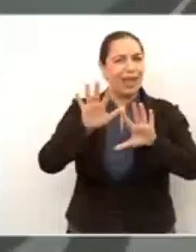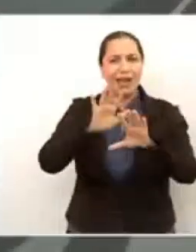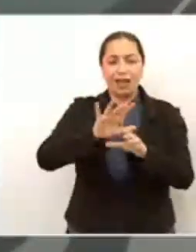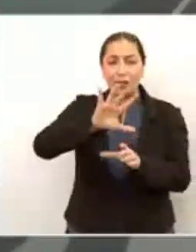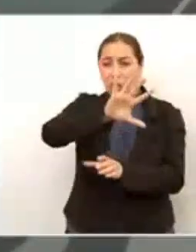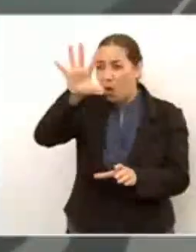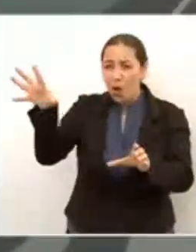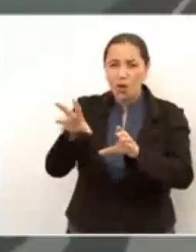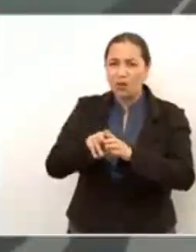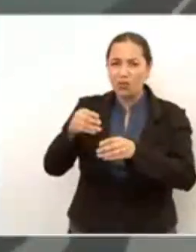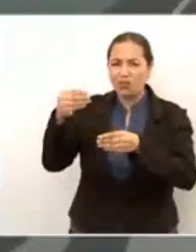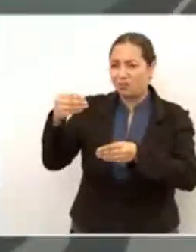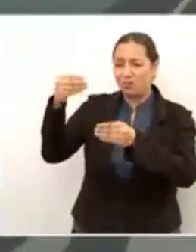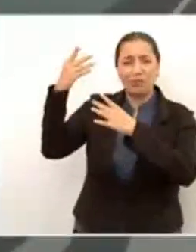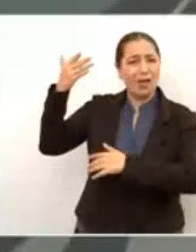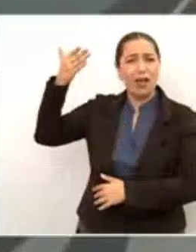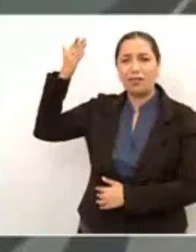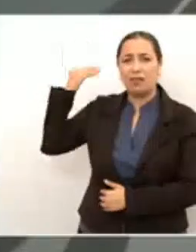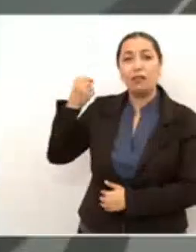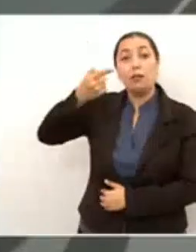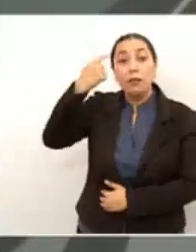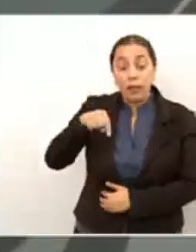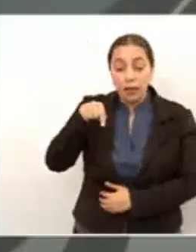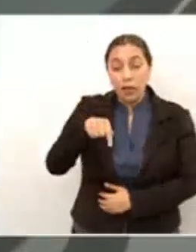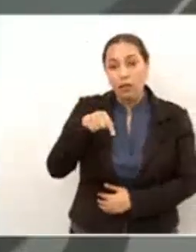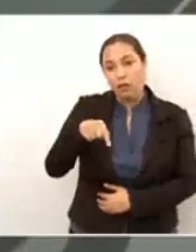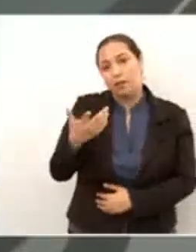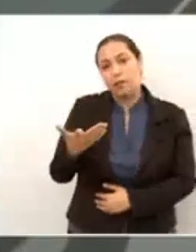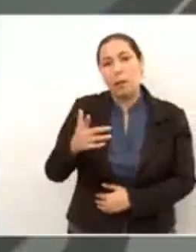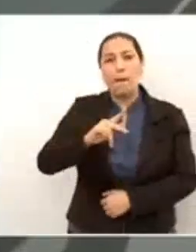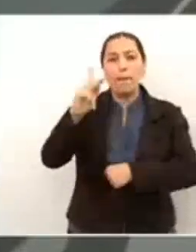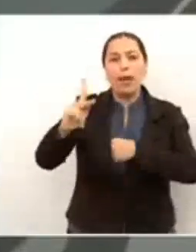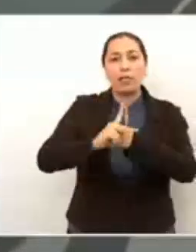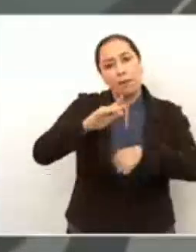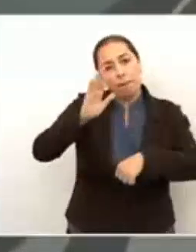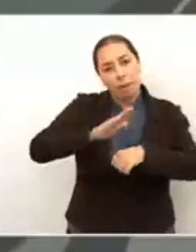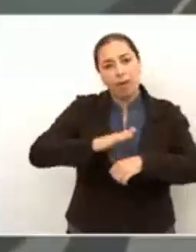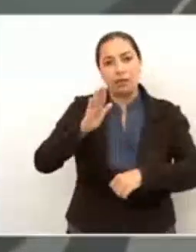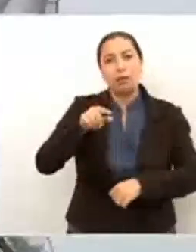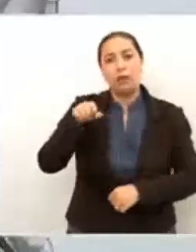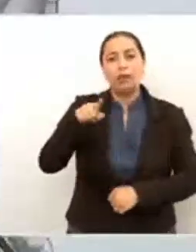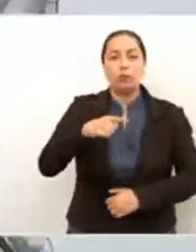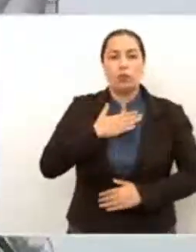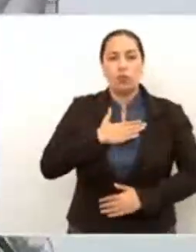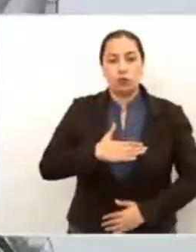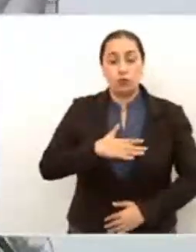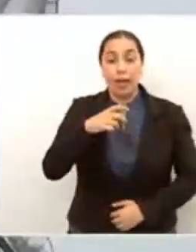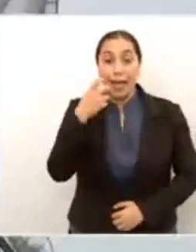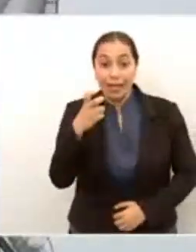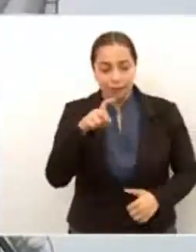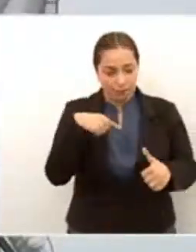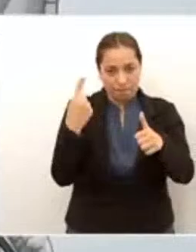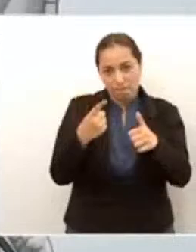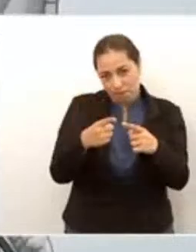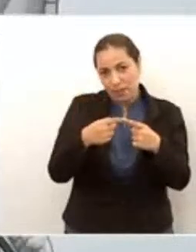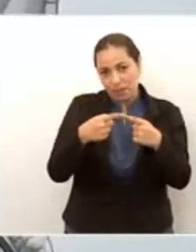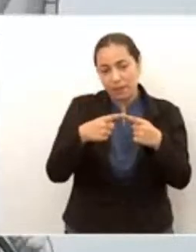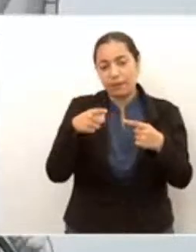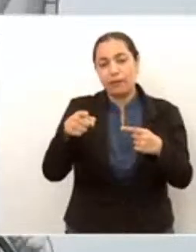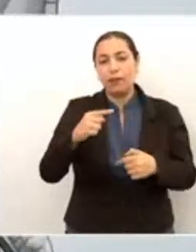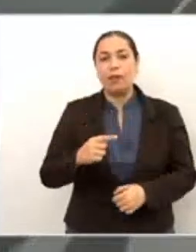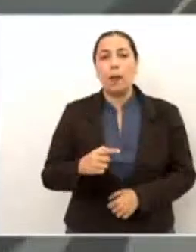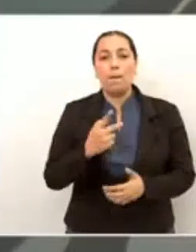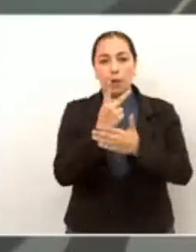para construir un país más justo. Bueno, ese es el primer programa de bienestar. El segundo